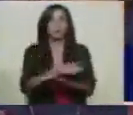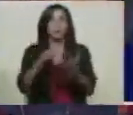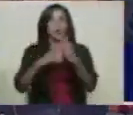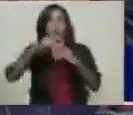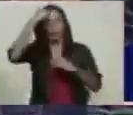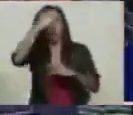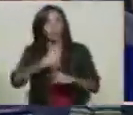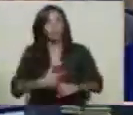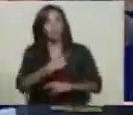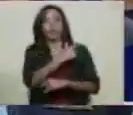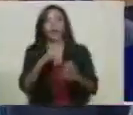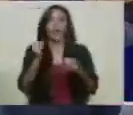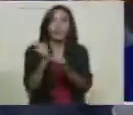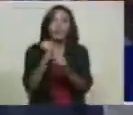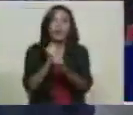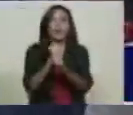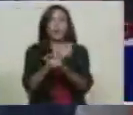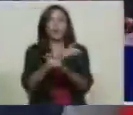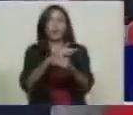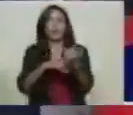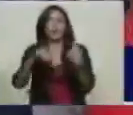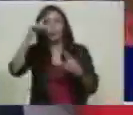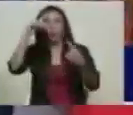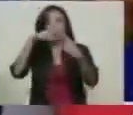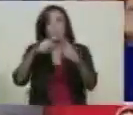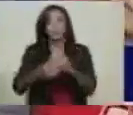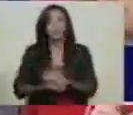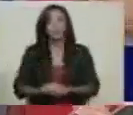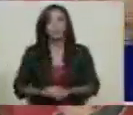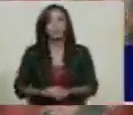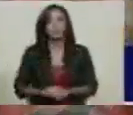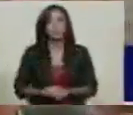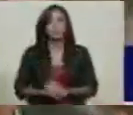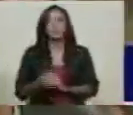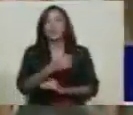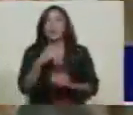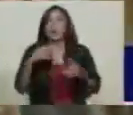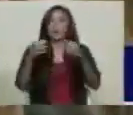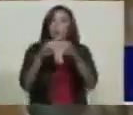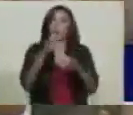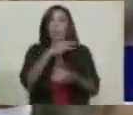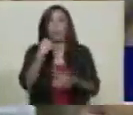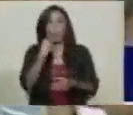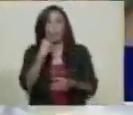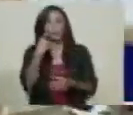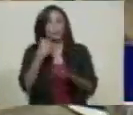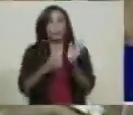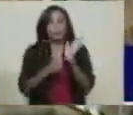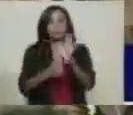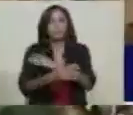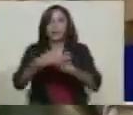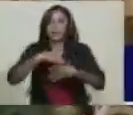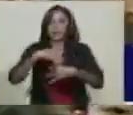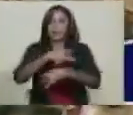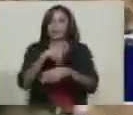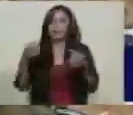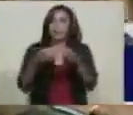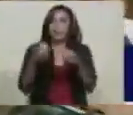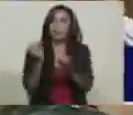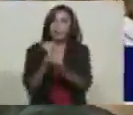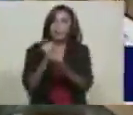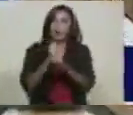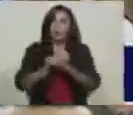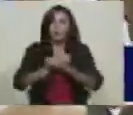condición de clase. El partido, su juventud, expresa los intereses de la clase